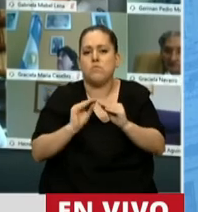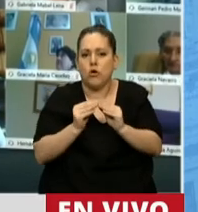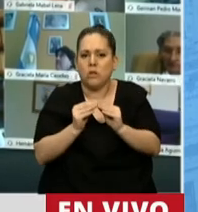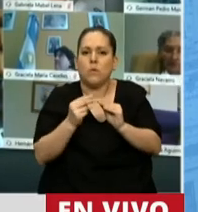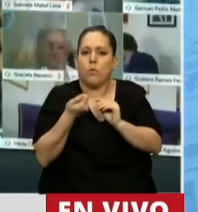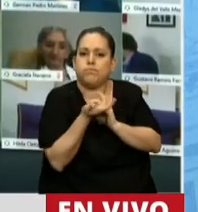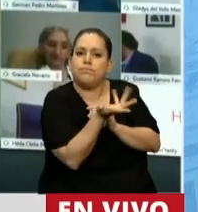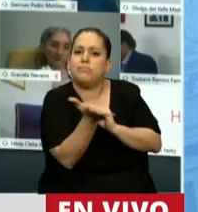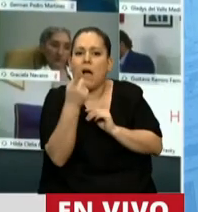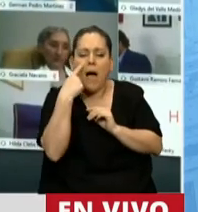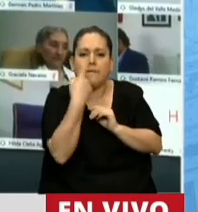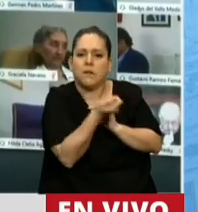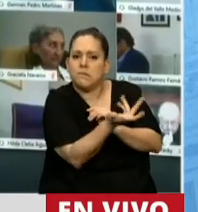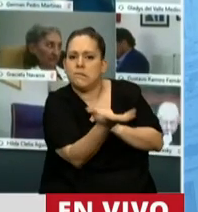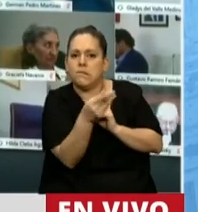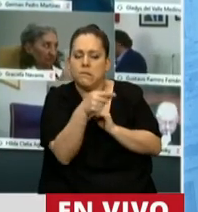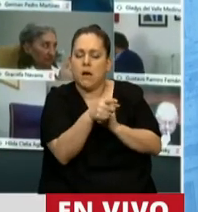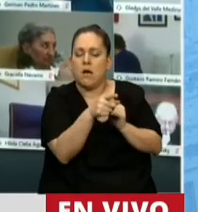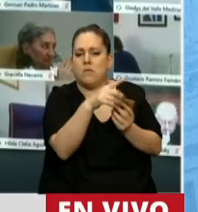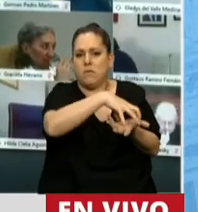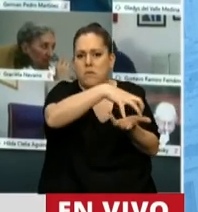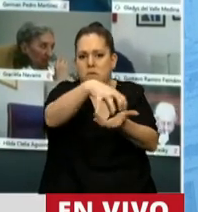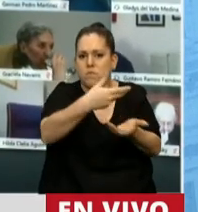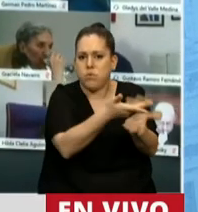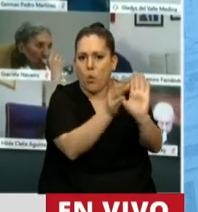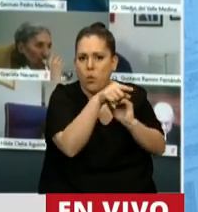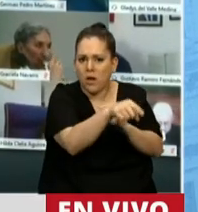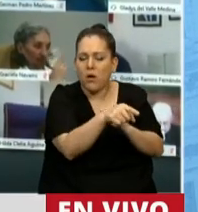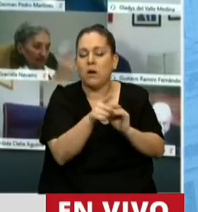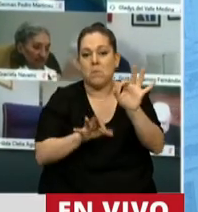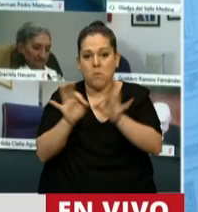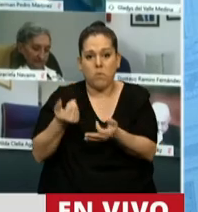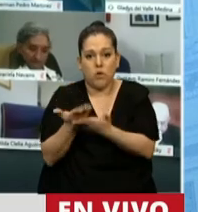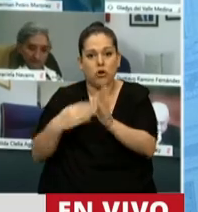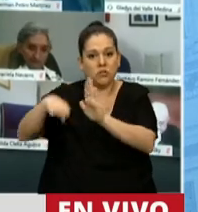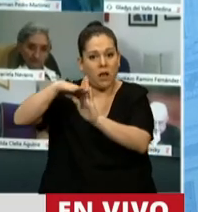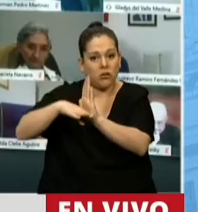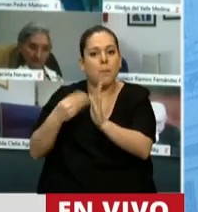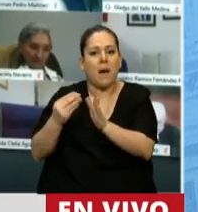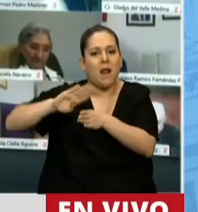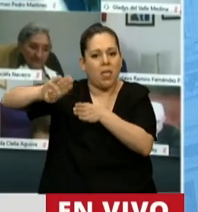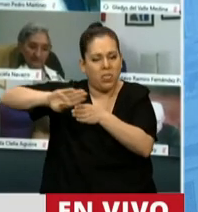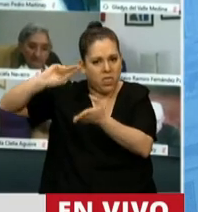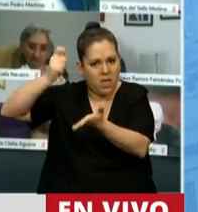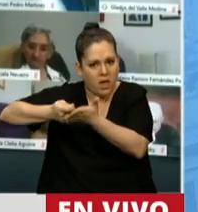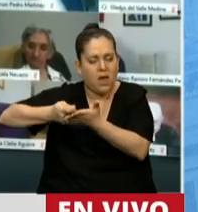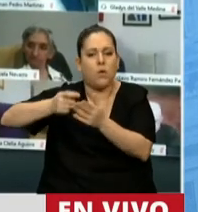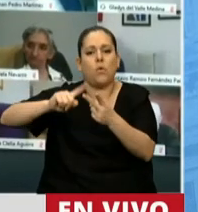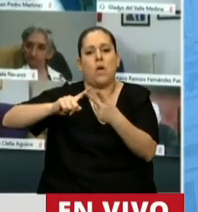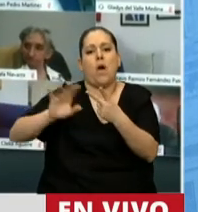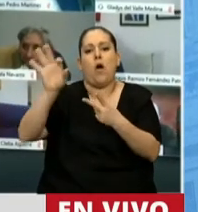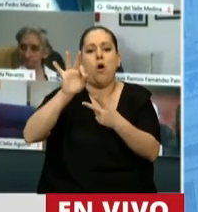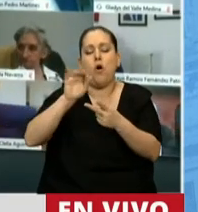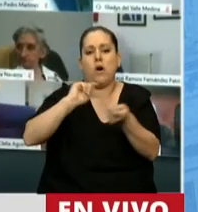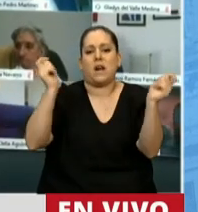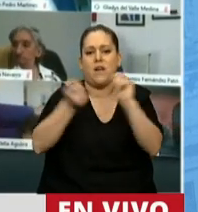deberíamos discutir. Y seguramente, si esto hacemos con estos proyectos de endeudamiento, si esto hacemos con la reforma tributaria